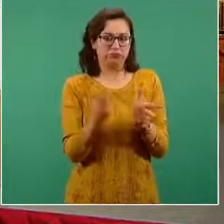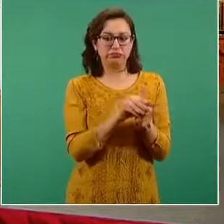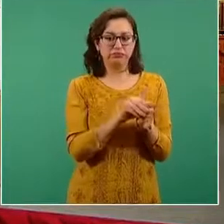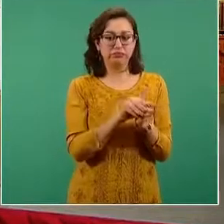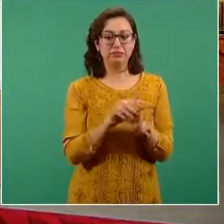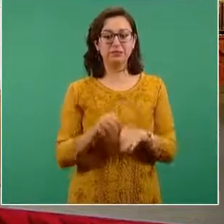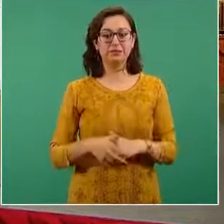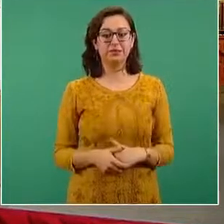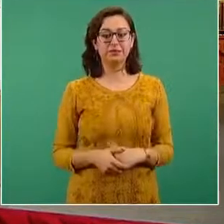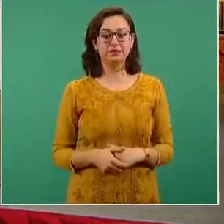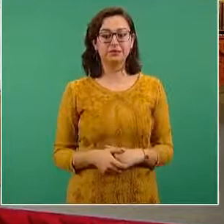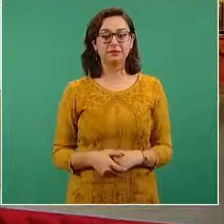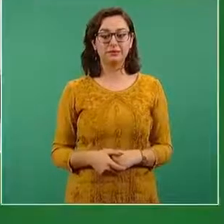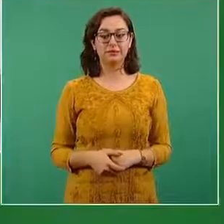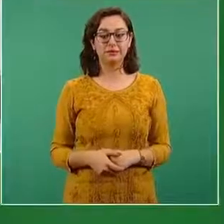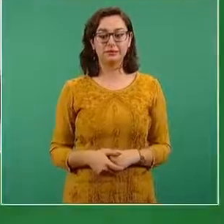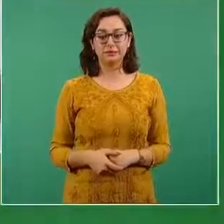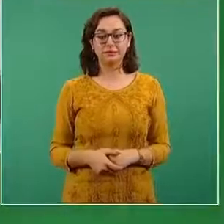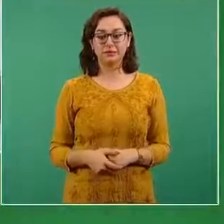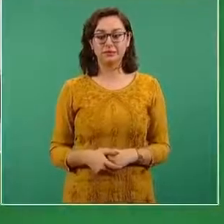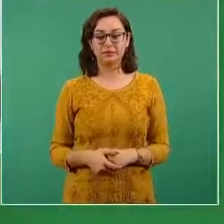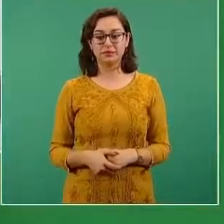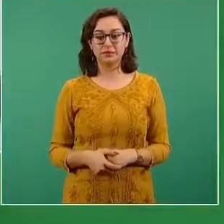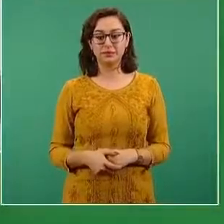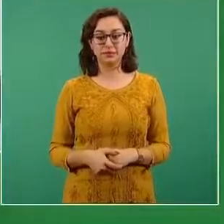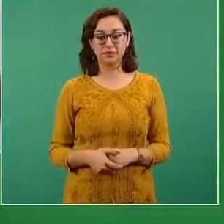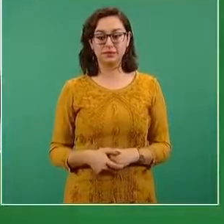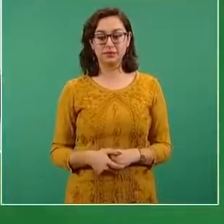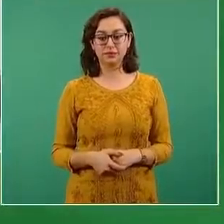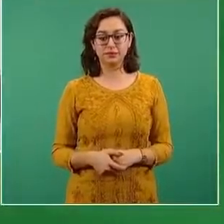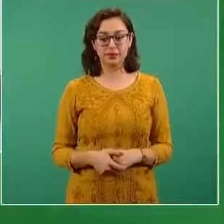campo poblacional. Bueno,